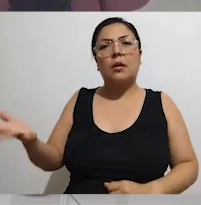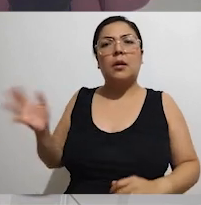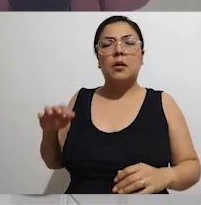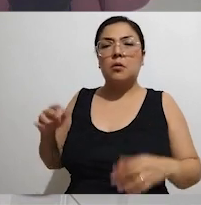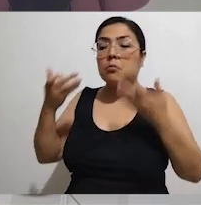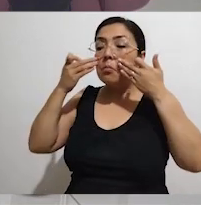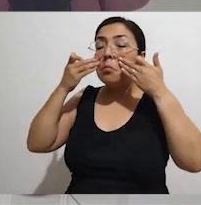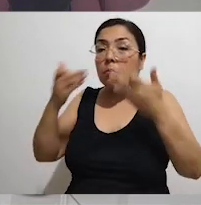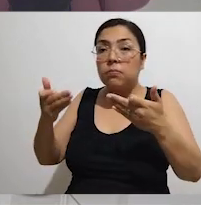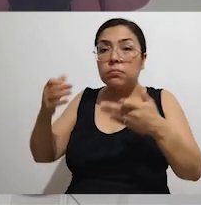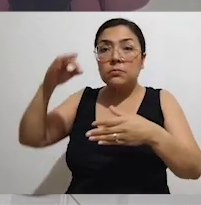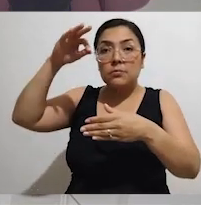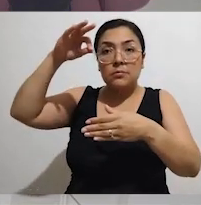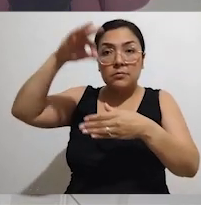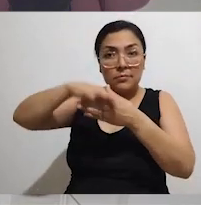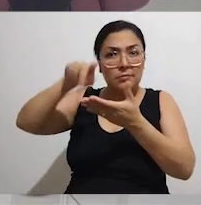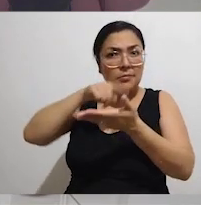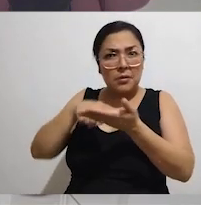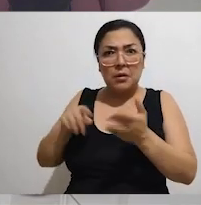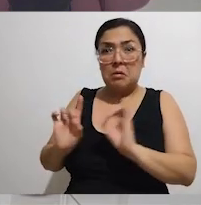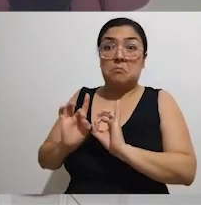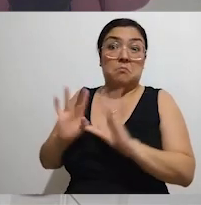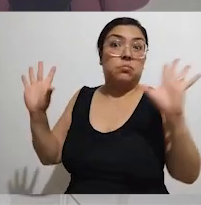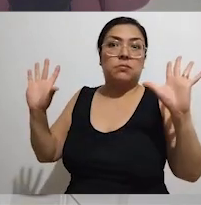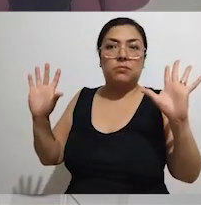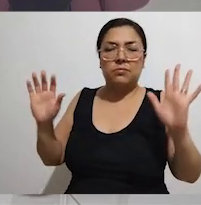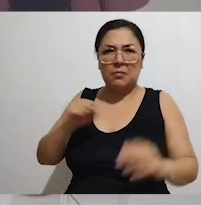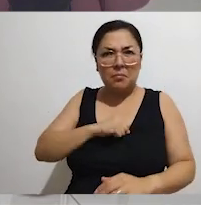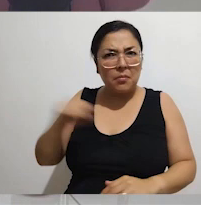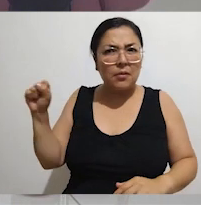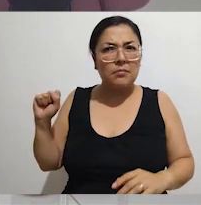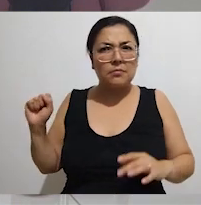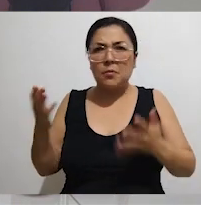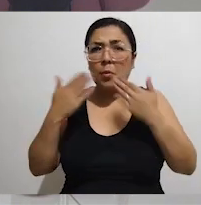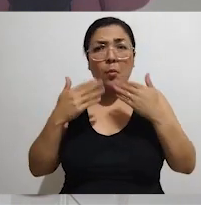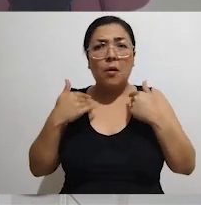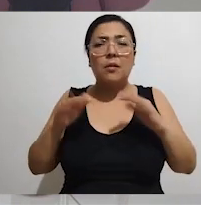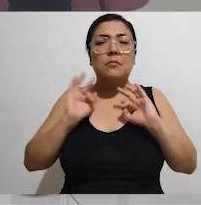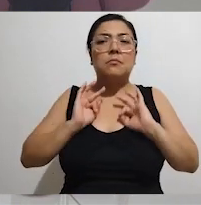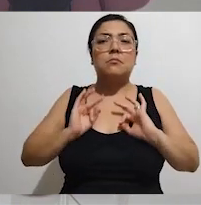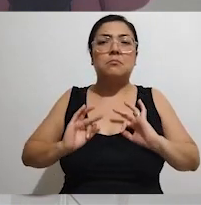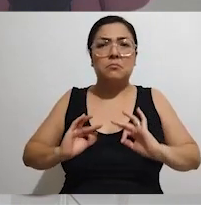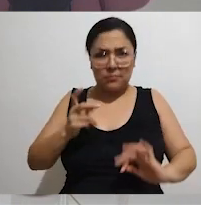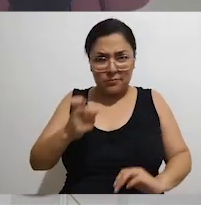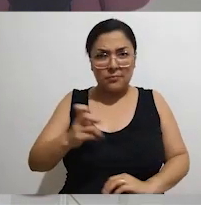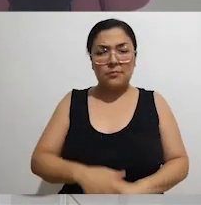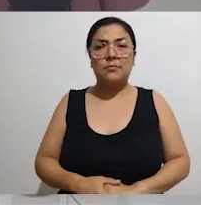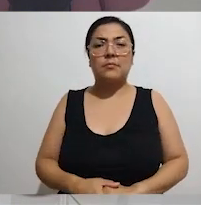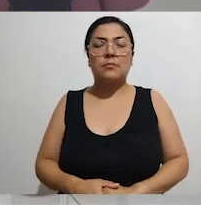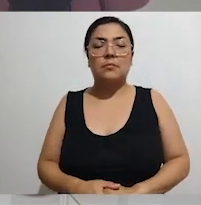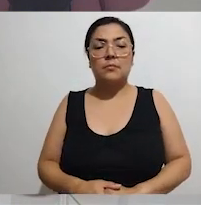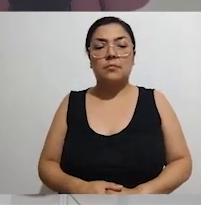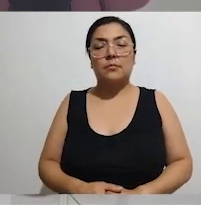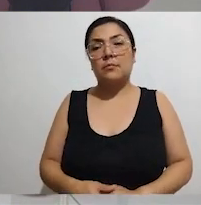es decir, no hubo incidentes importantes o que llamaran la atención. Podríamos decir que tranquila la jornada